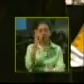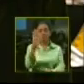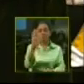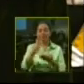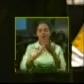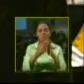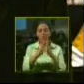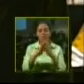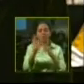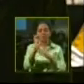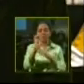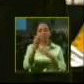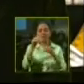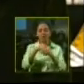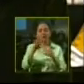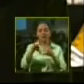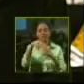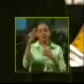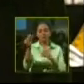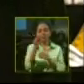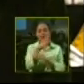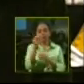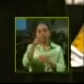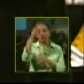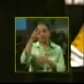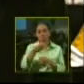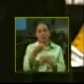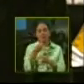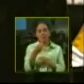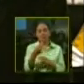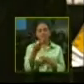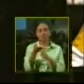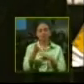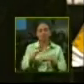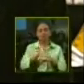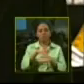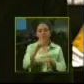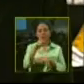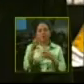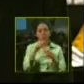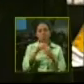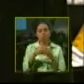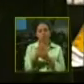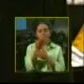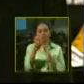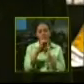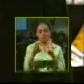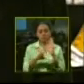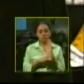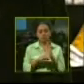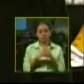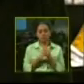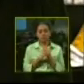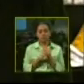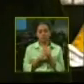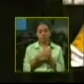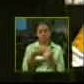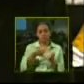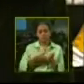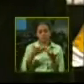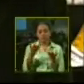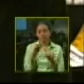comunidad ecuatoriana en el extranjero que debe pronunciarse respecto a la nueva Constitución. Yo